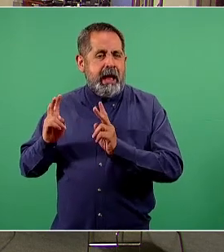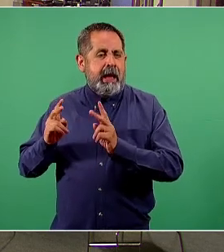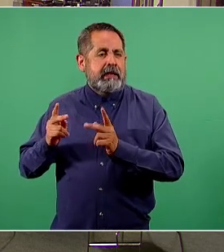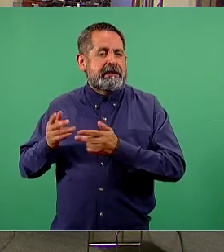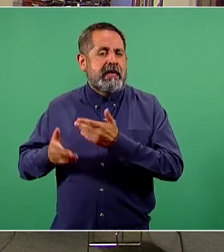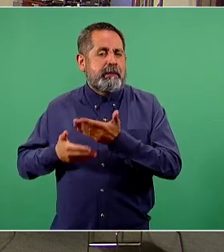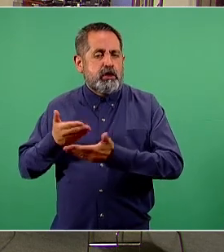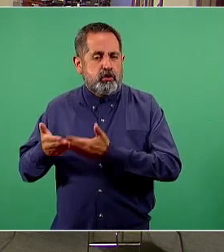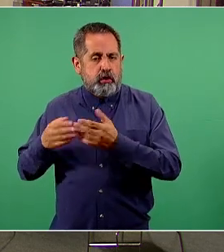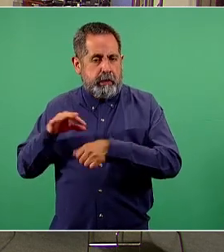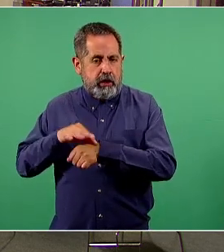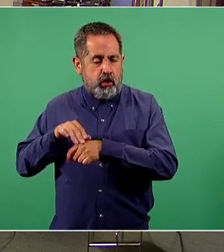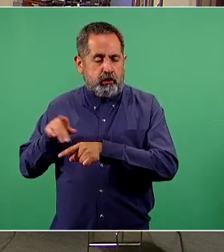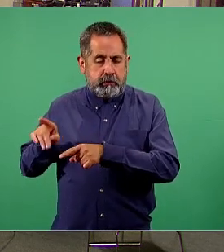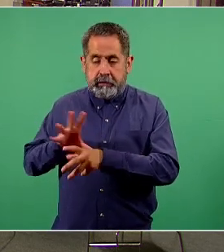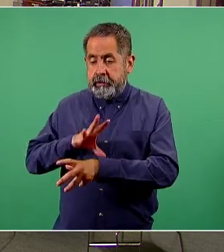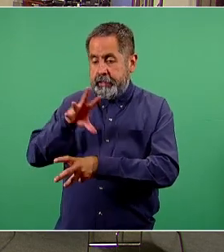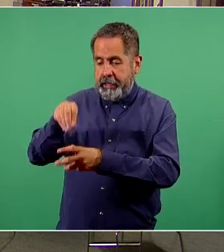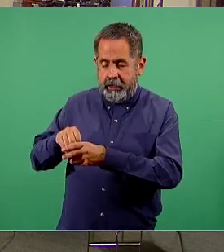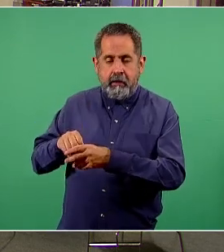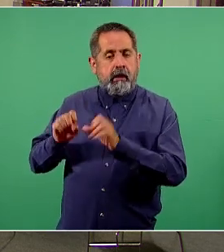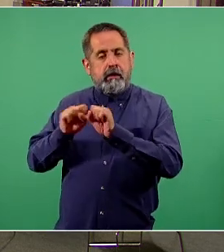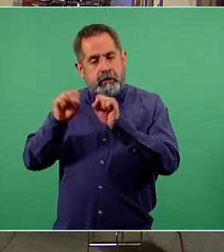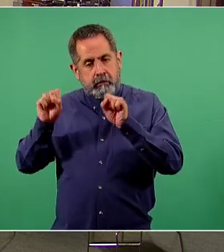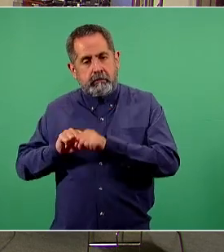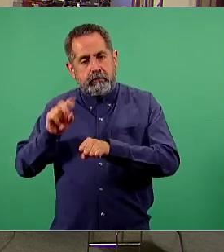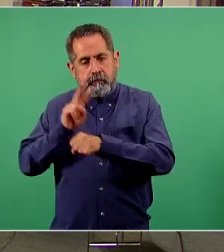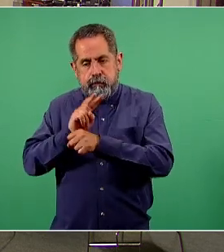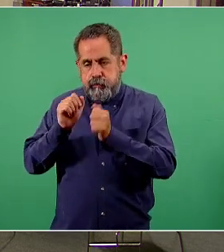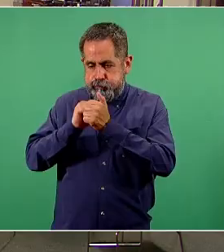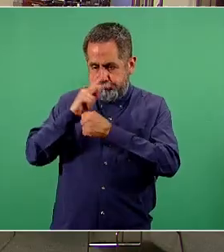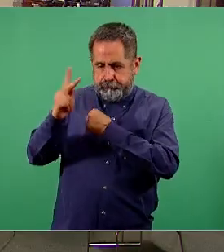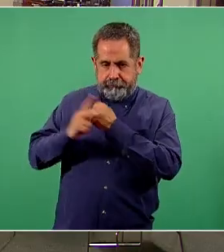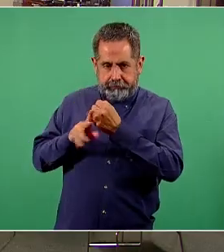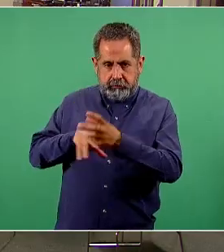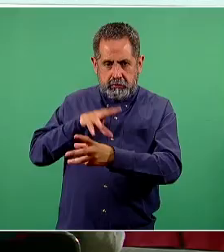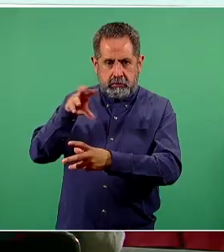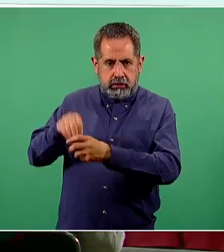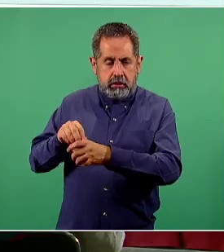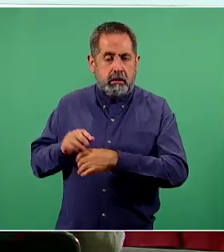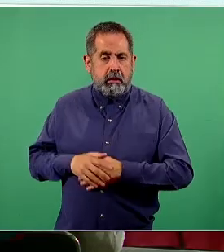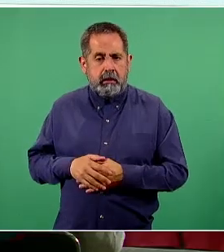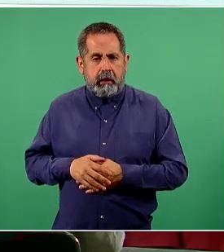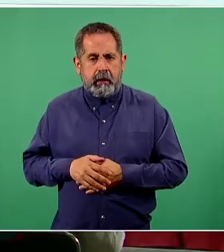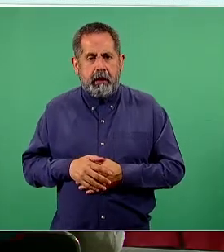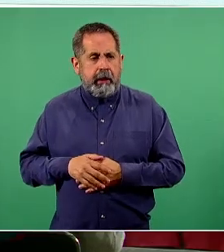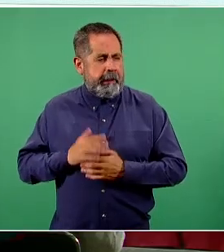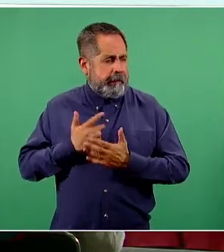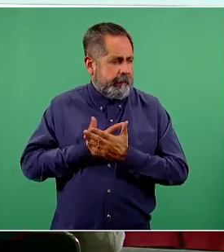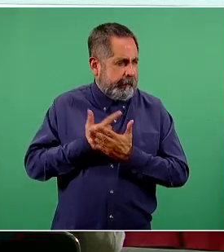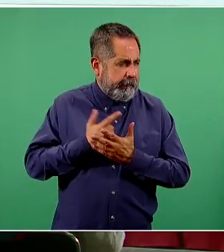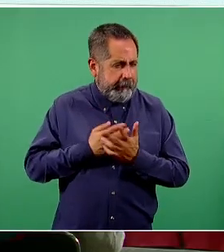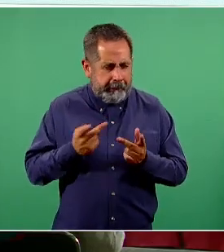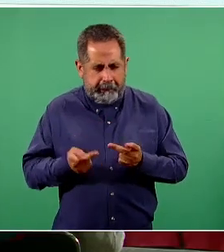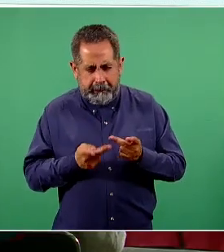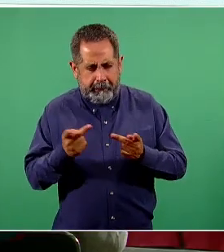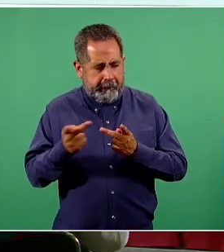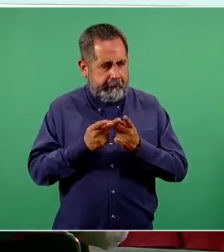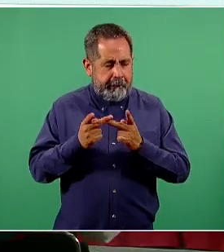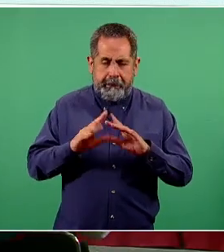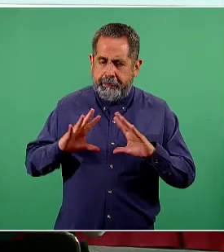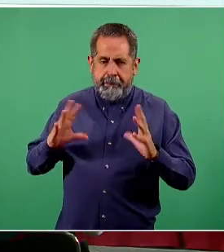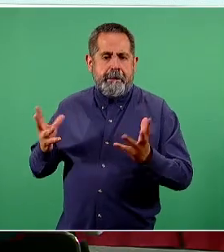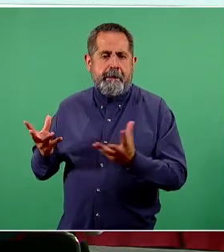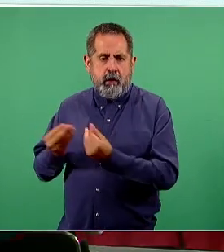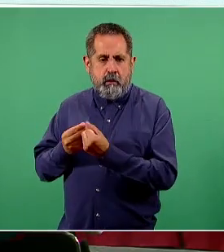que complementa el sistema de vigilancia epidemiológica del país. Las encuestas epidemiológicas realizadas en México complementan